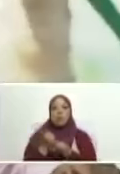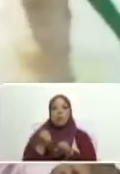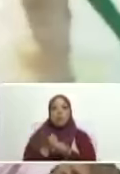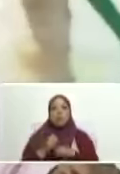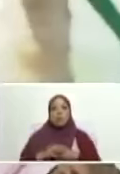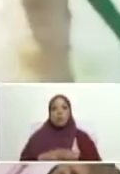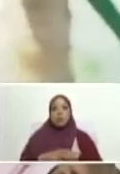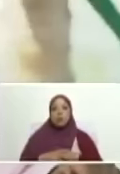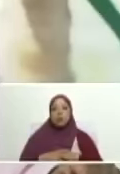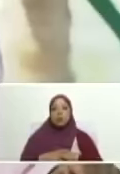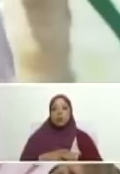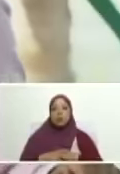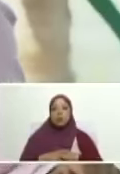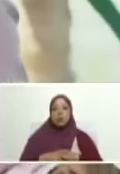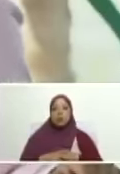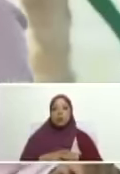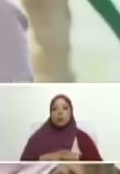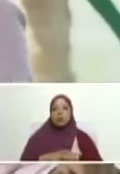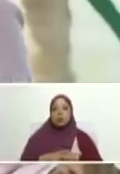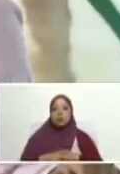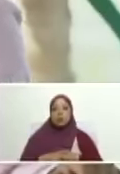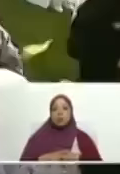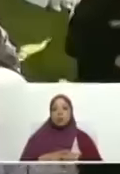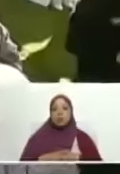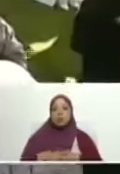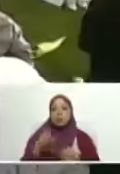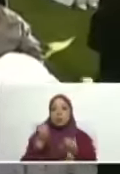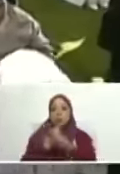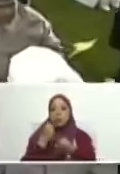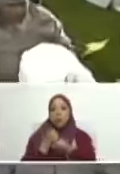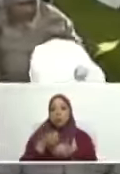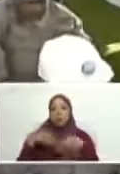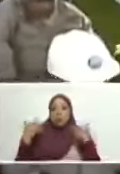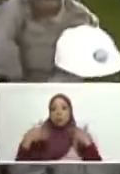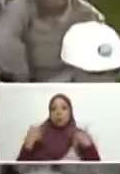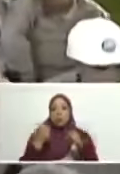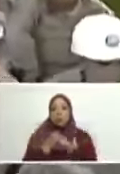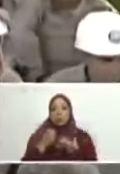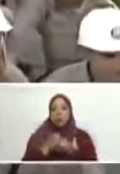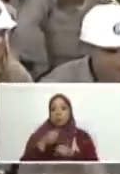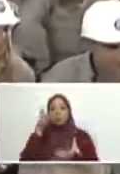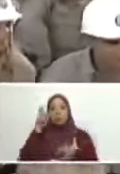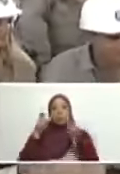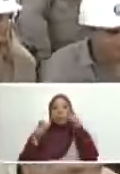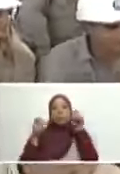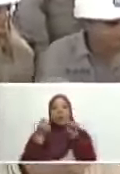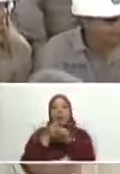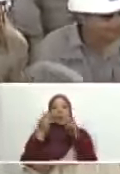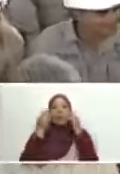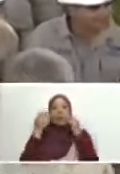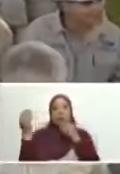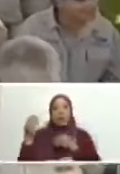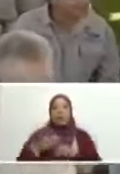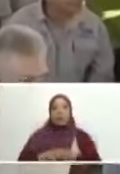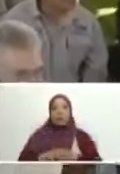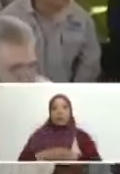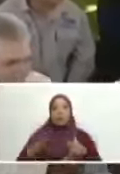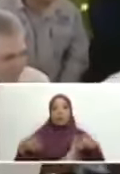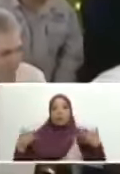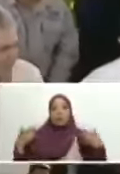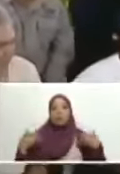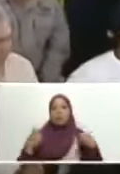gente, mira, estaba saludando unos niños allá. ¿Ah? Tú estabas hablando y mira, ellos están gritando allá. Los muchachitos,